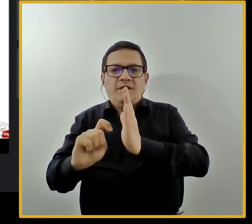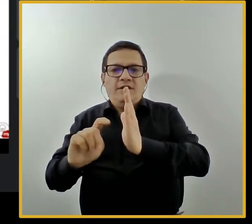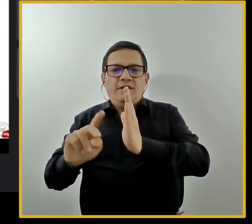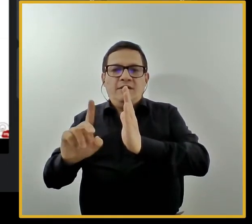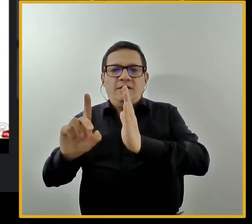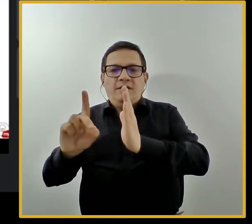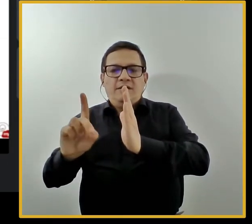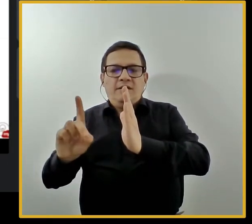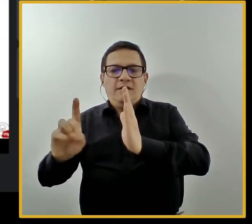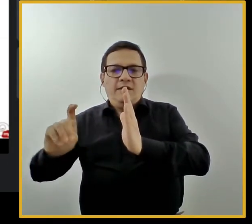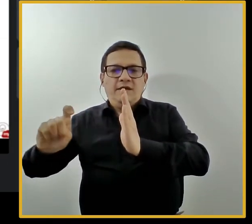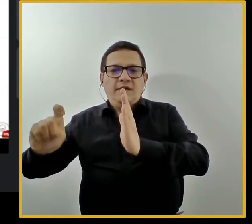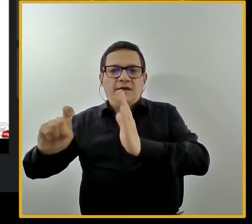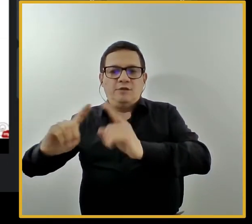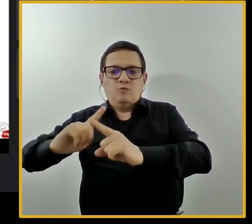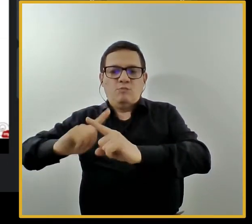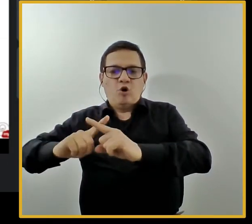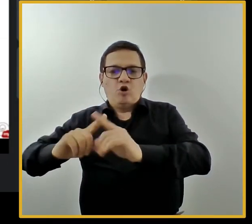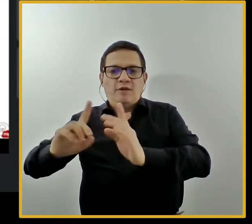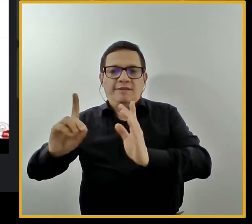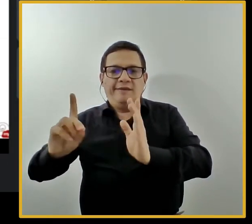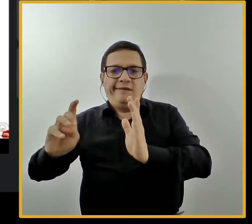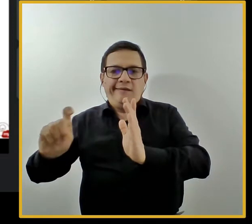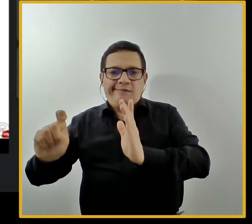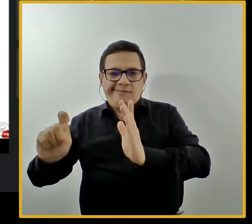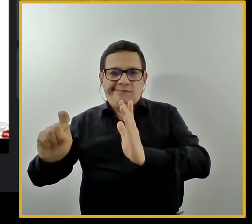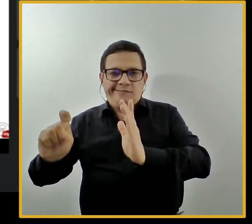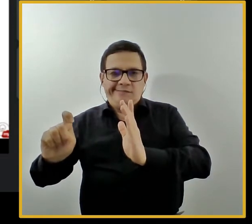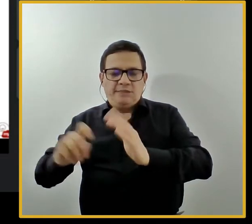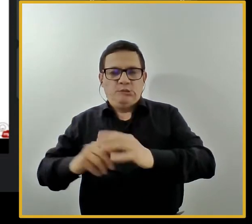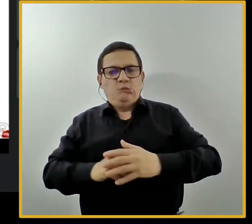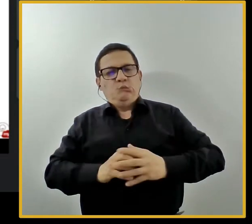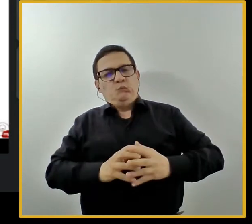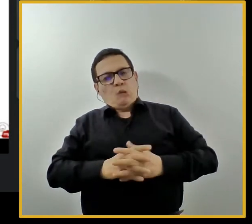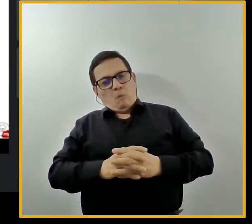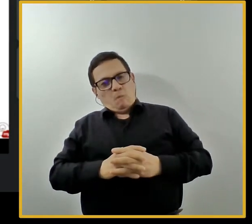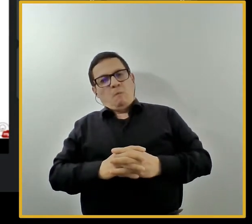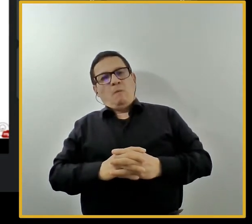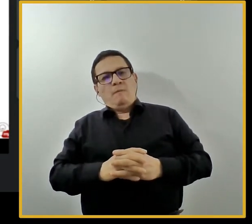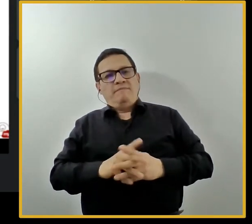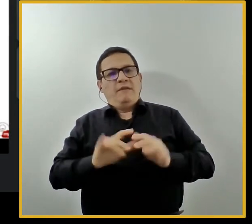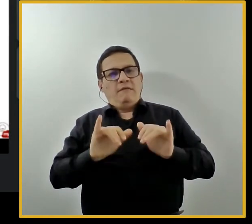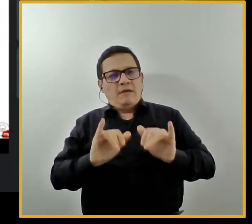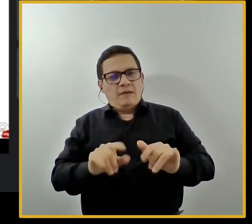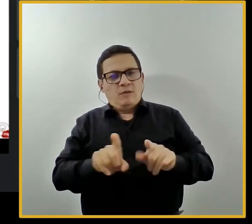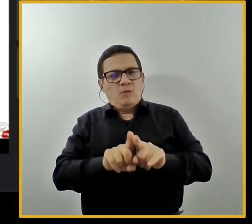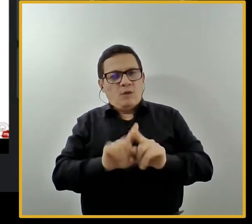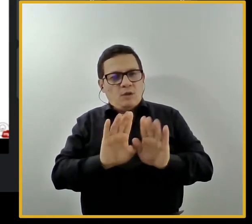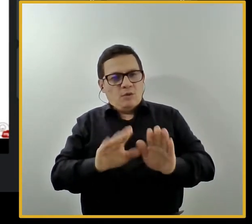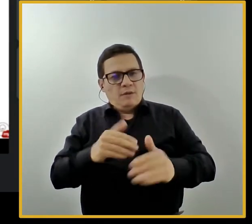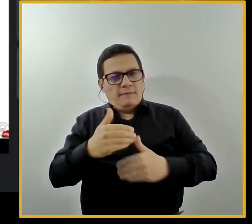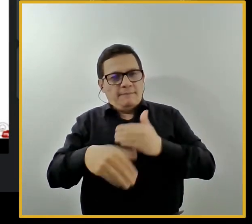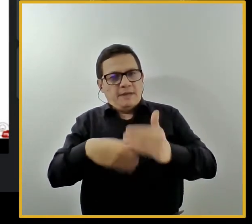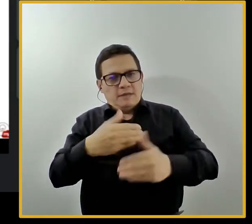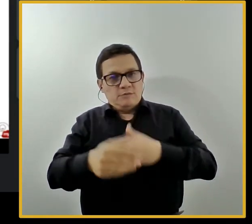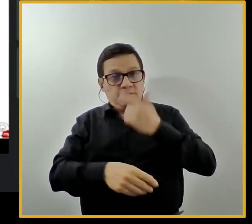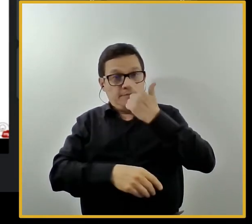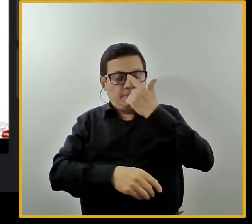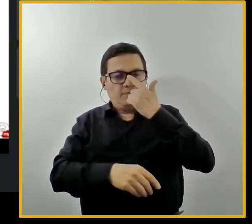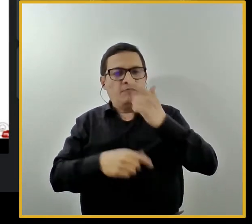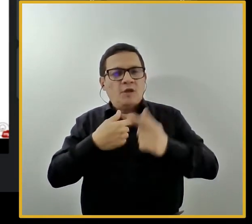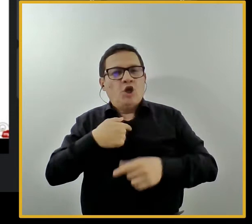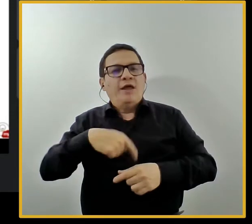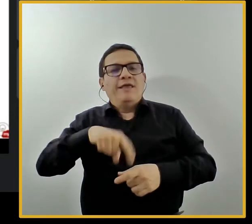por dx, ¿no? Cuando yo ya hago este paso acá, entonces